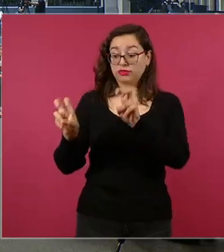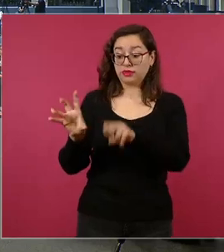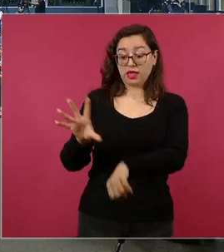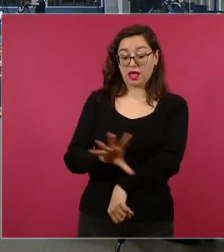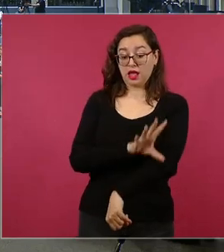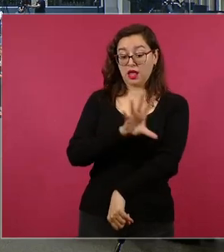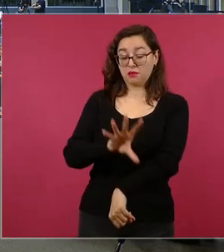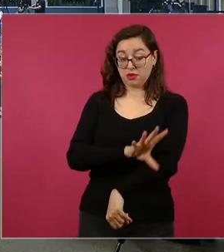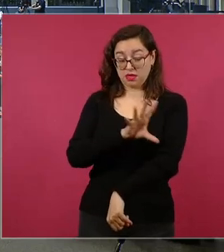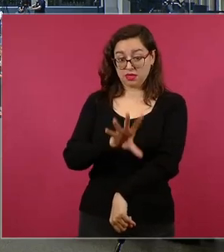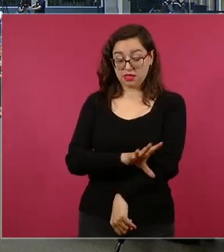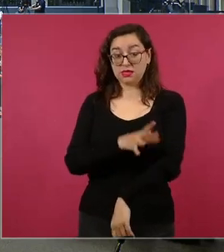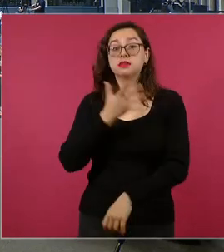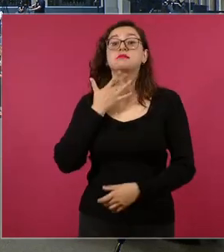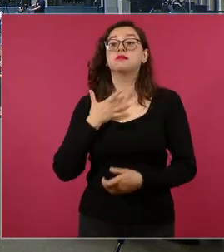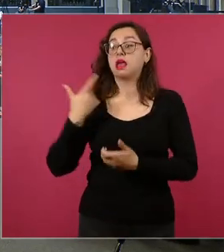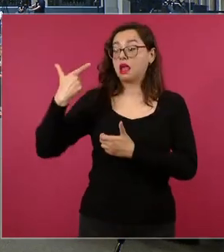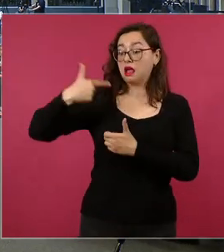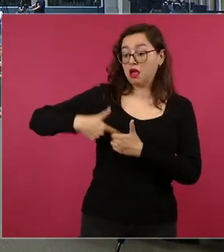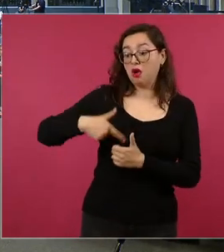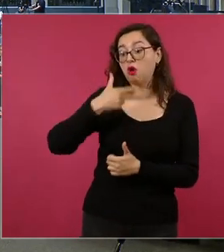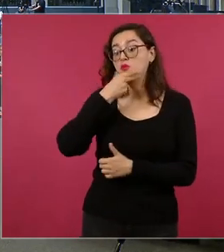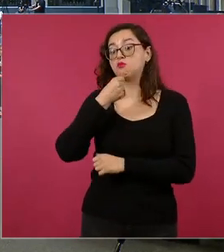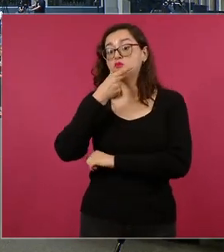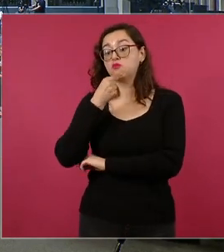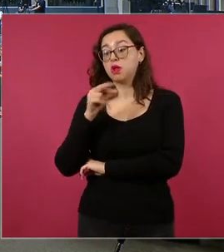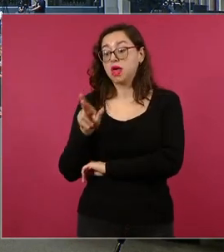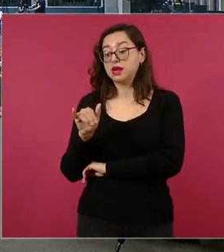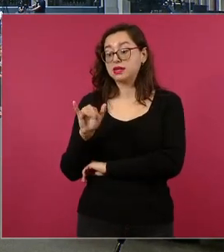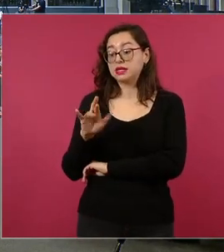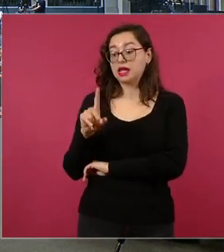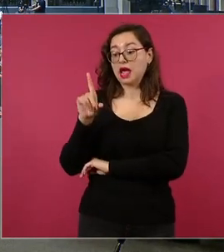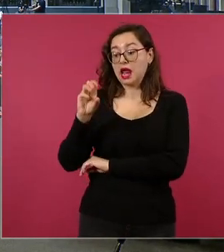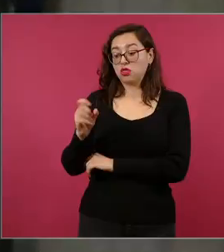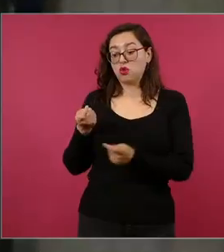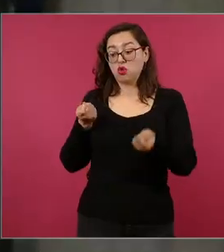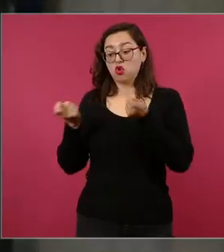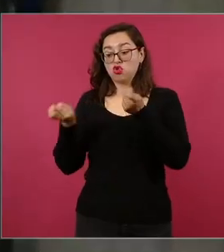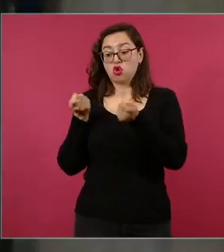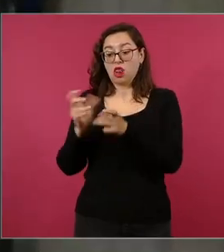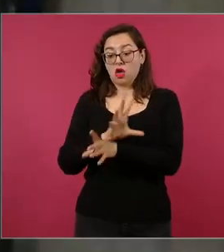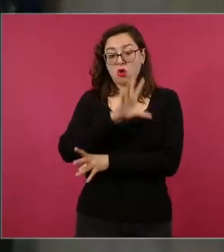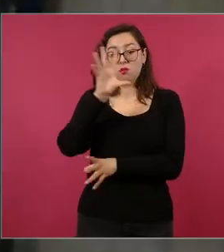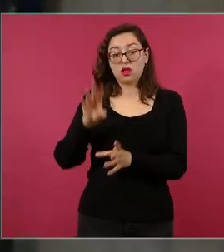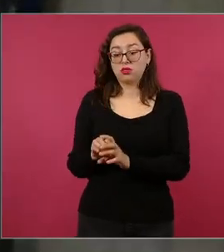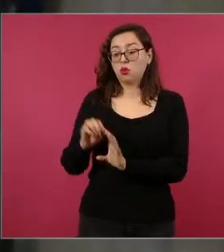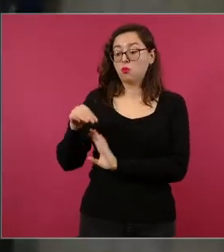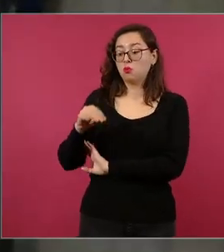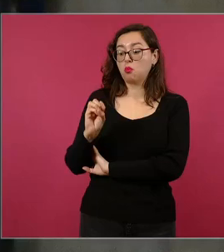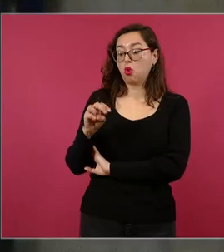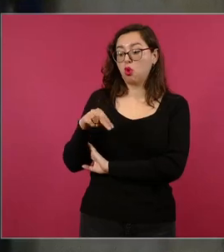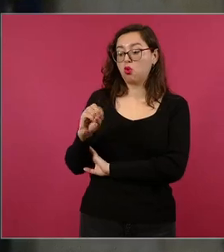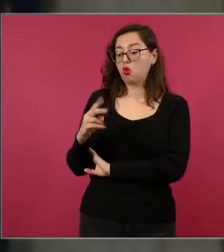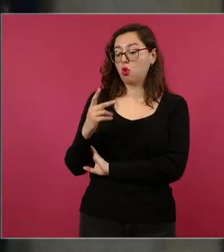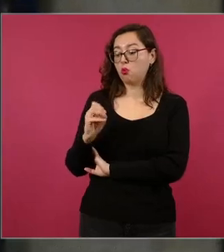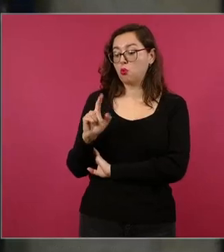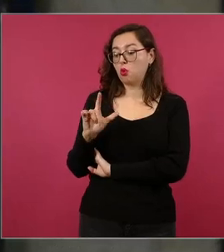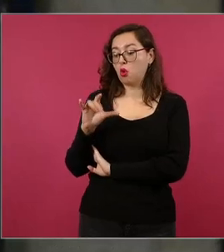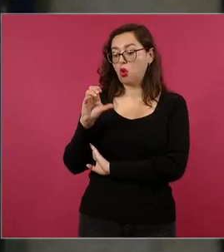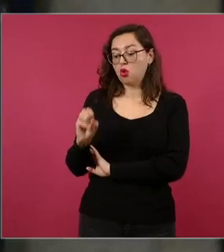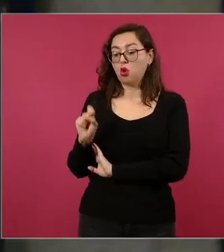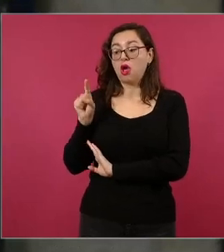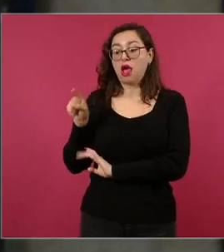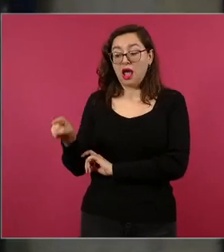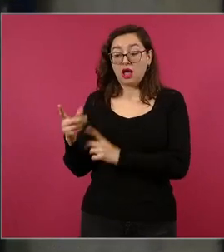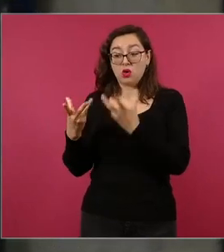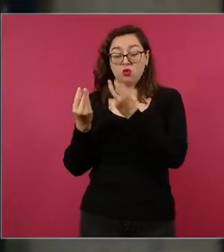español Ricardo Vega Serrano, dueño de la empresa Corpogas, esos últimos días han salido a la luz que ese sujeto trabaja en conjunto con la